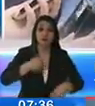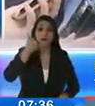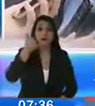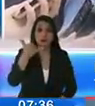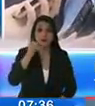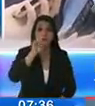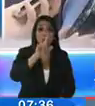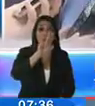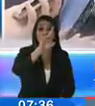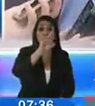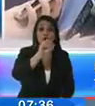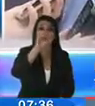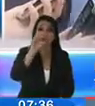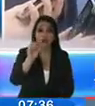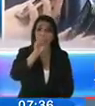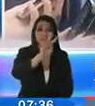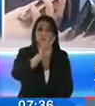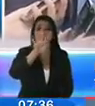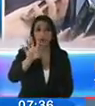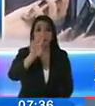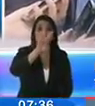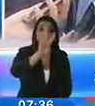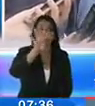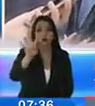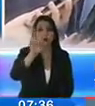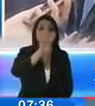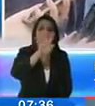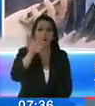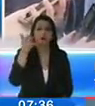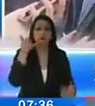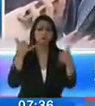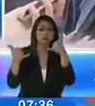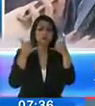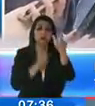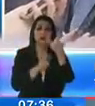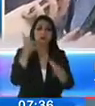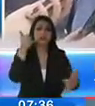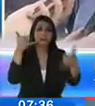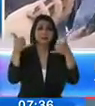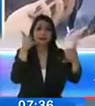124 que obviamente debemos decir muchísimas llamadas